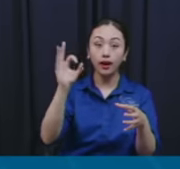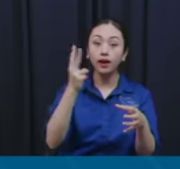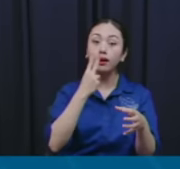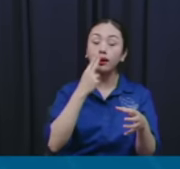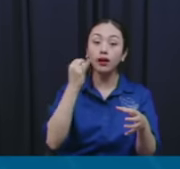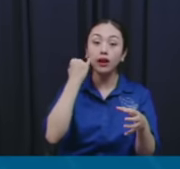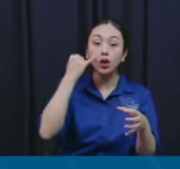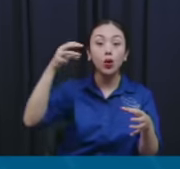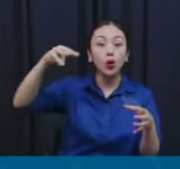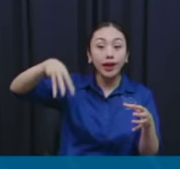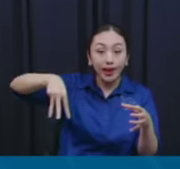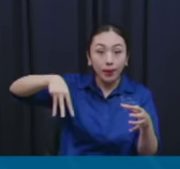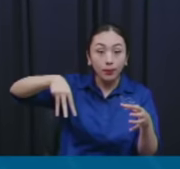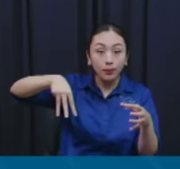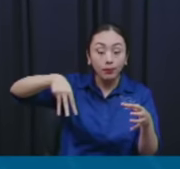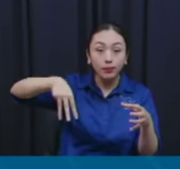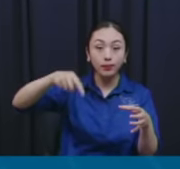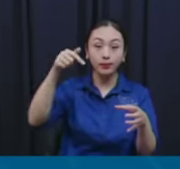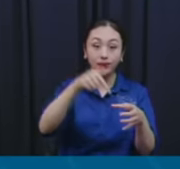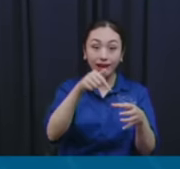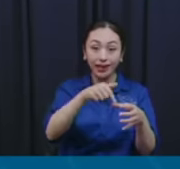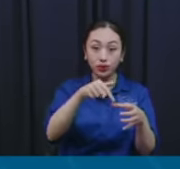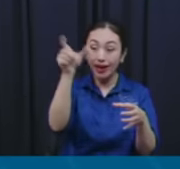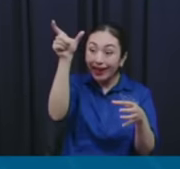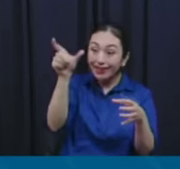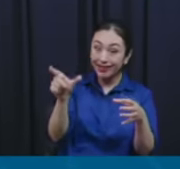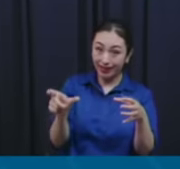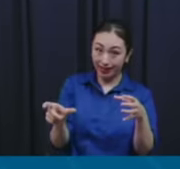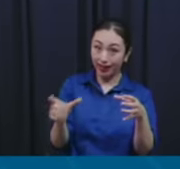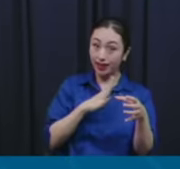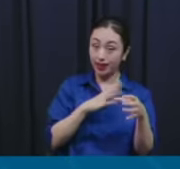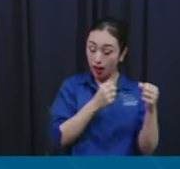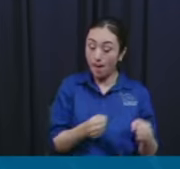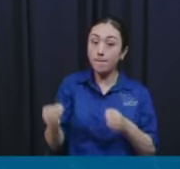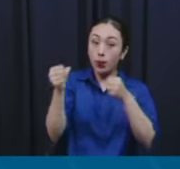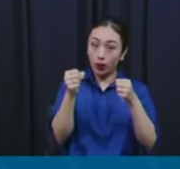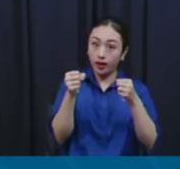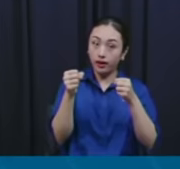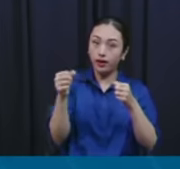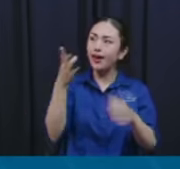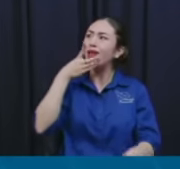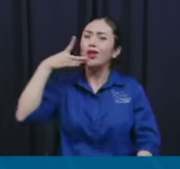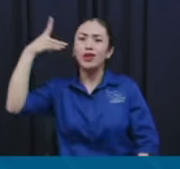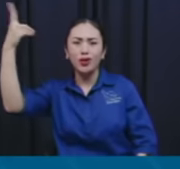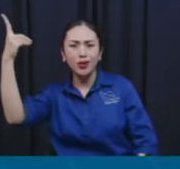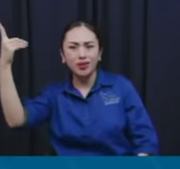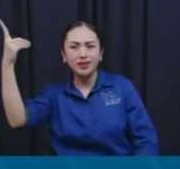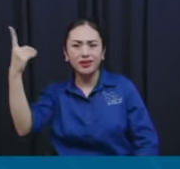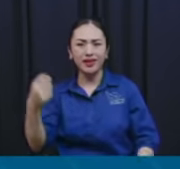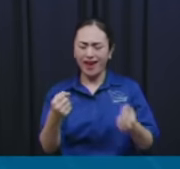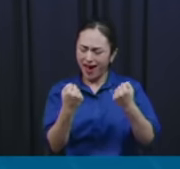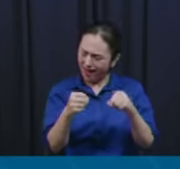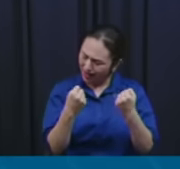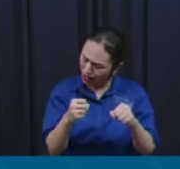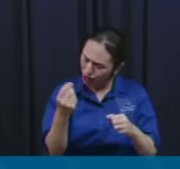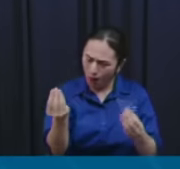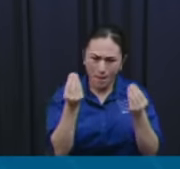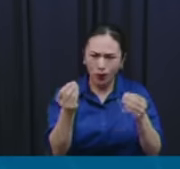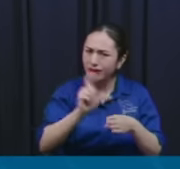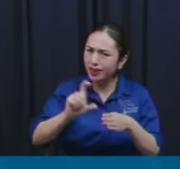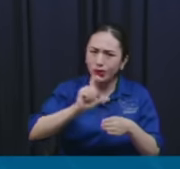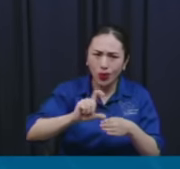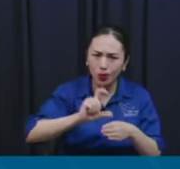enorme es extraordinaria usted fue hecho un humano pero no para que se quedara como